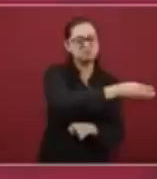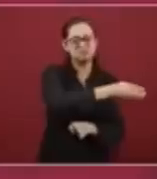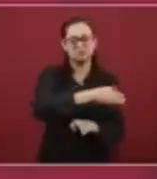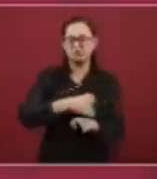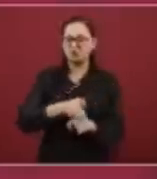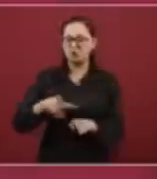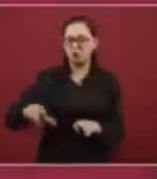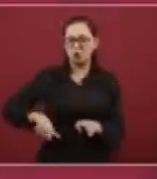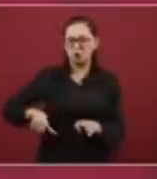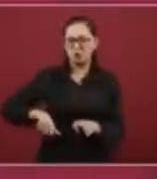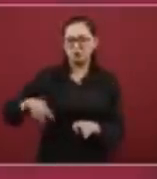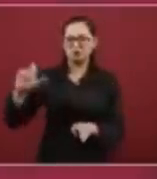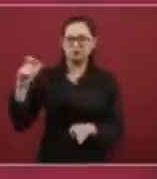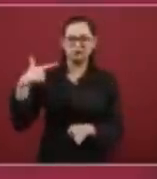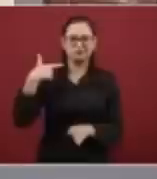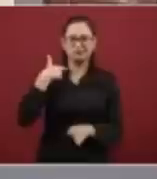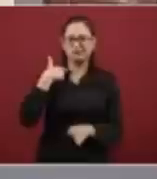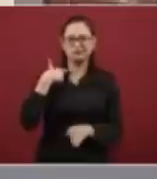que